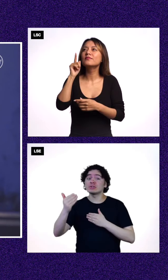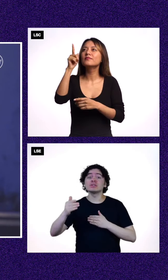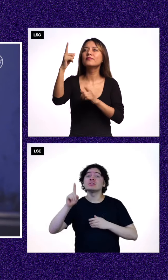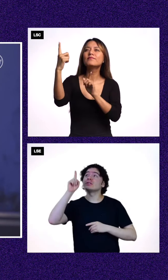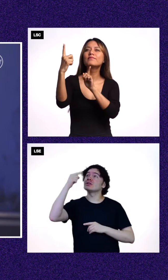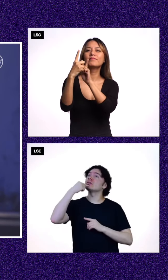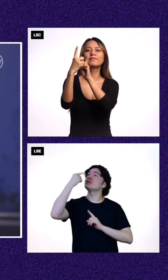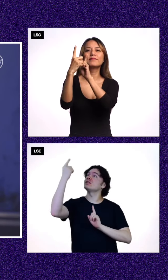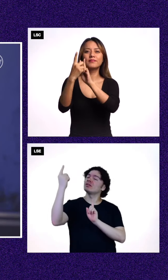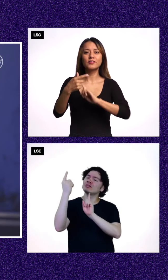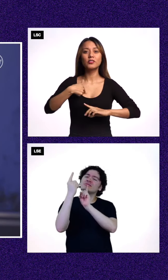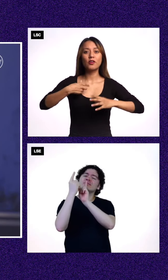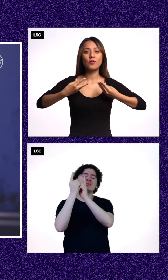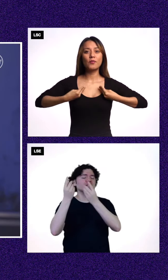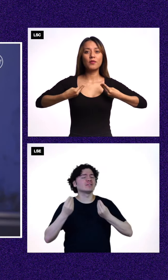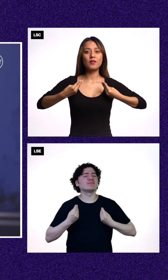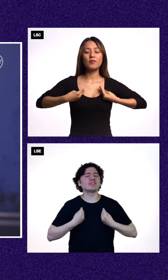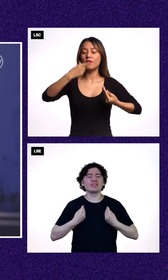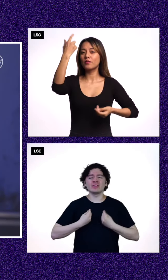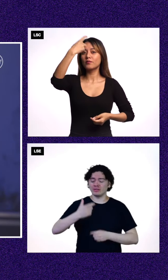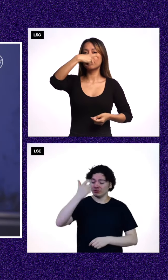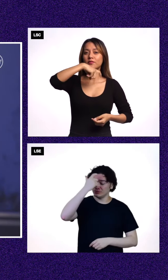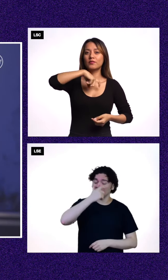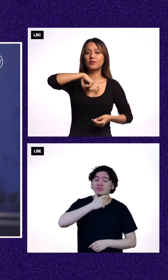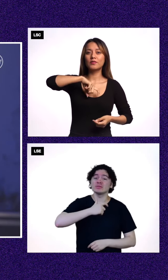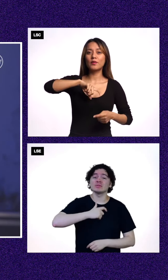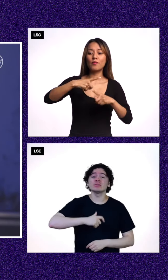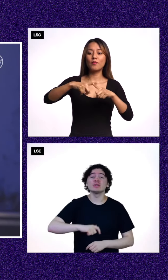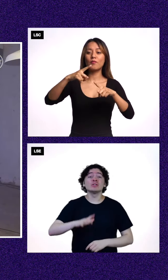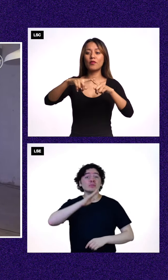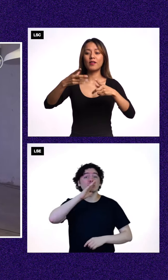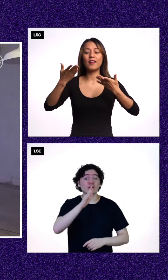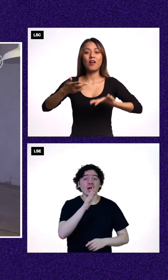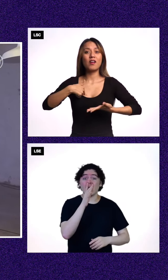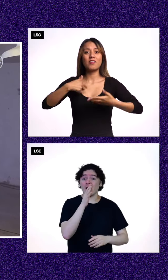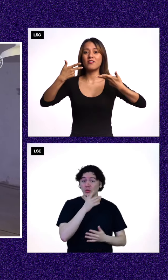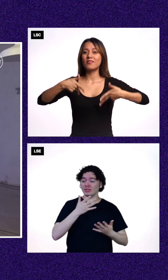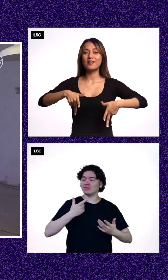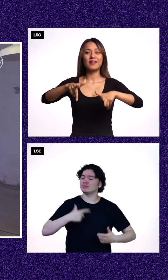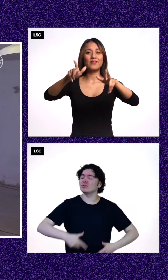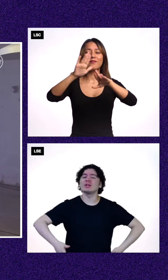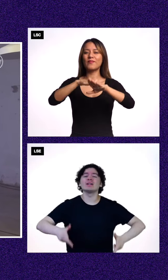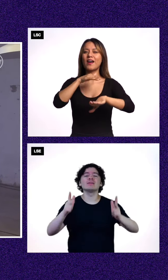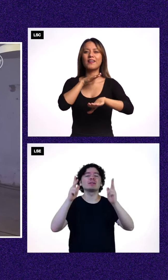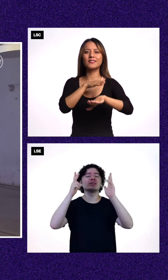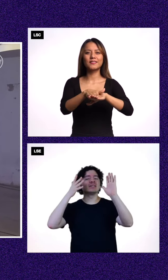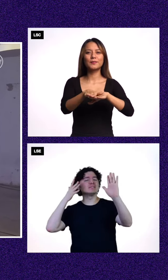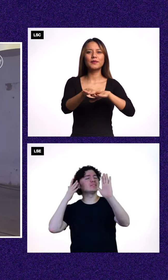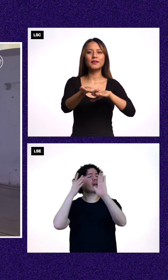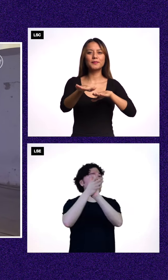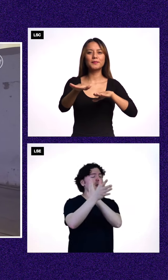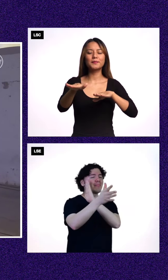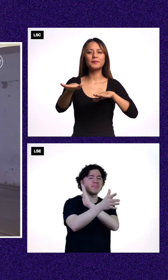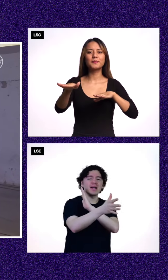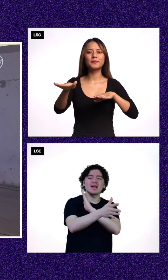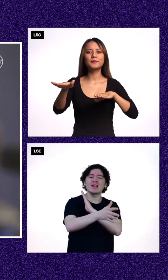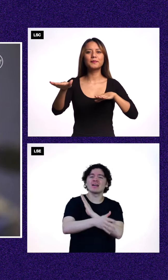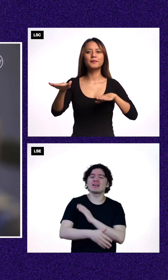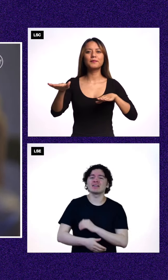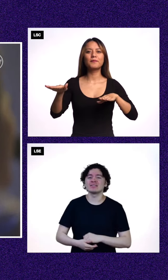Vivo estoy, sé que soy libre para siempre.